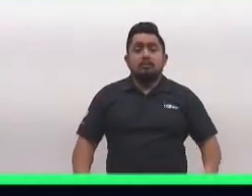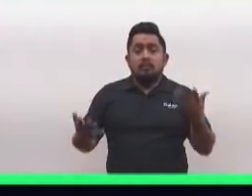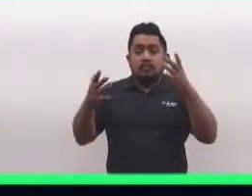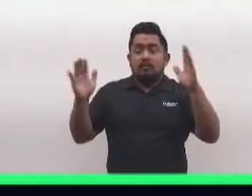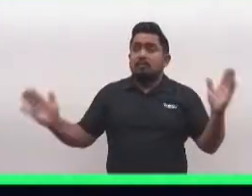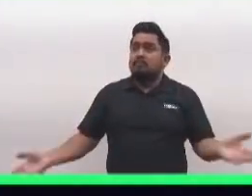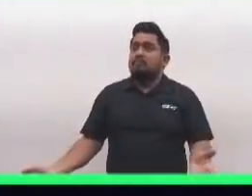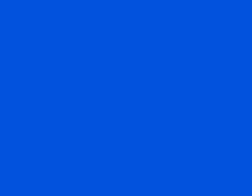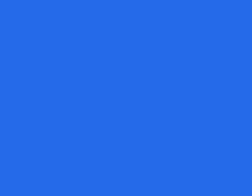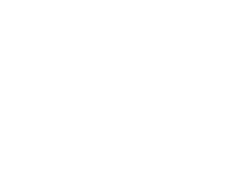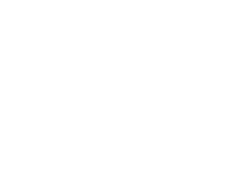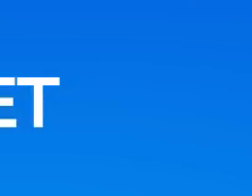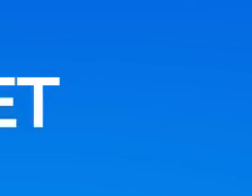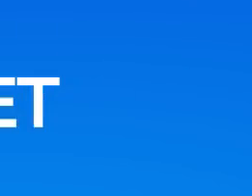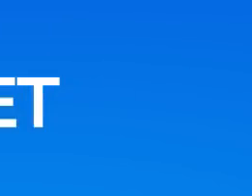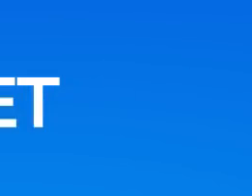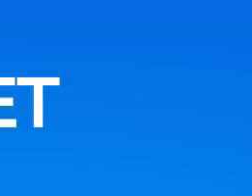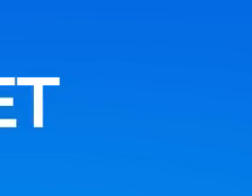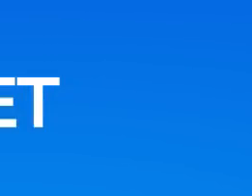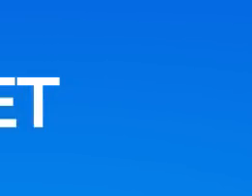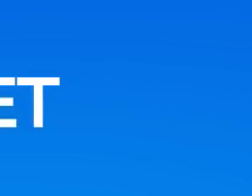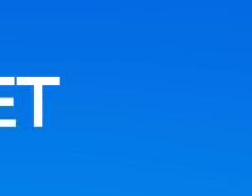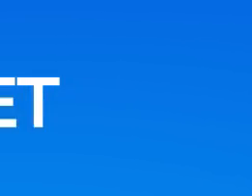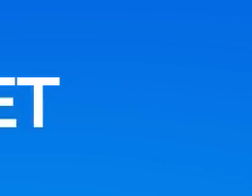las ofrendas de palmas al señor y vamos acá